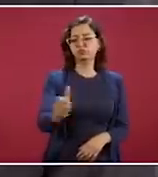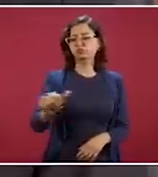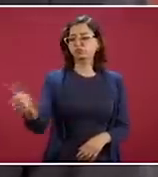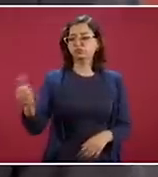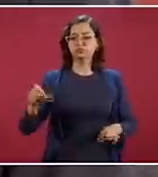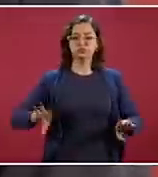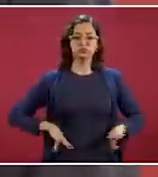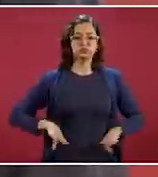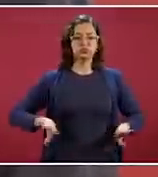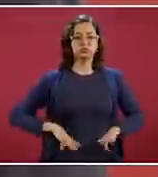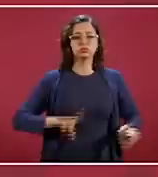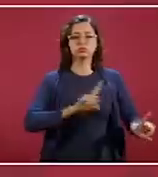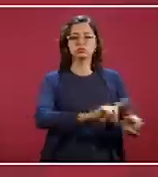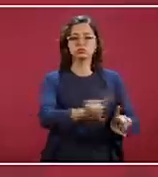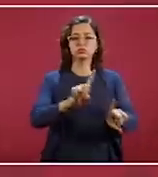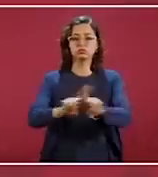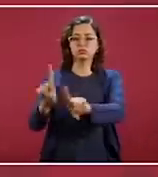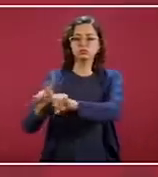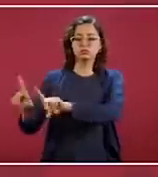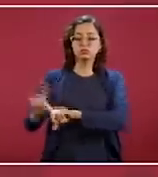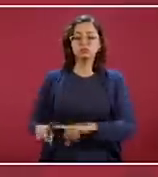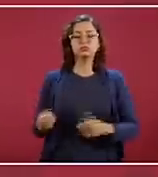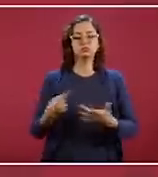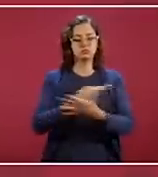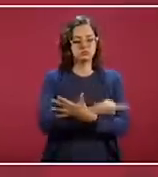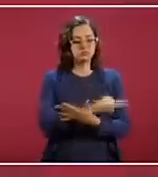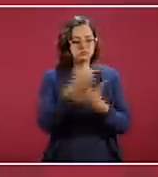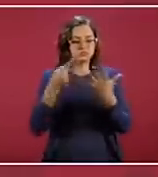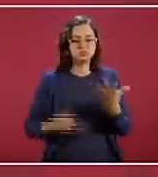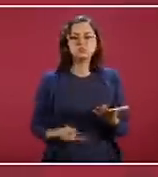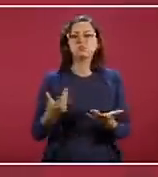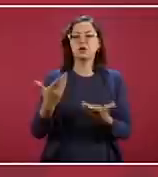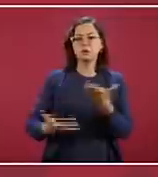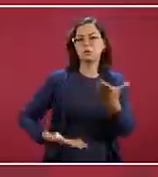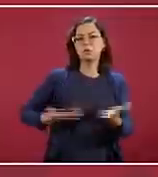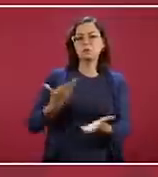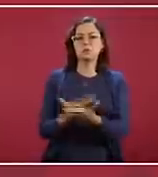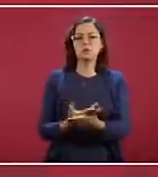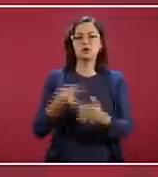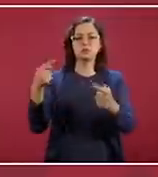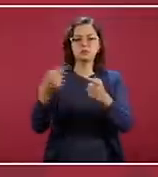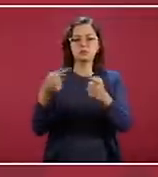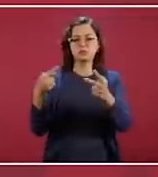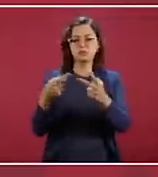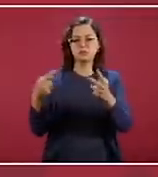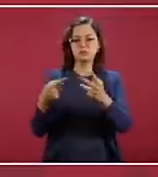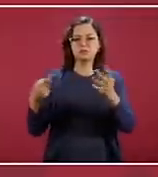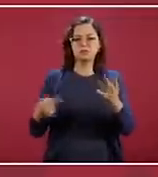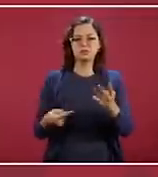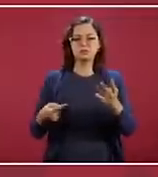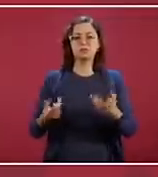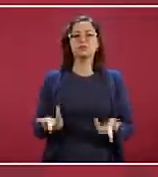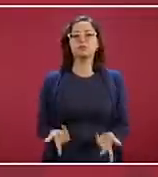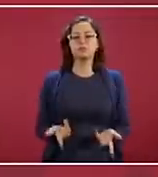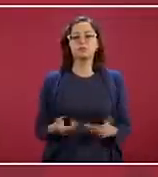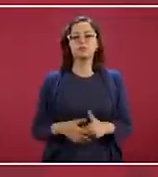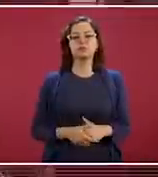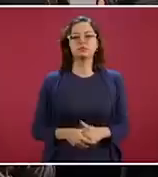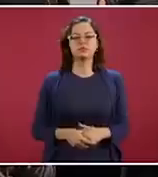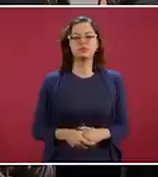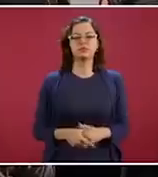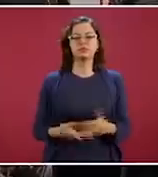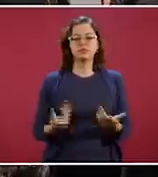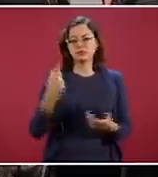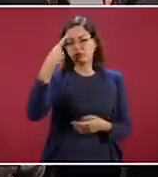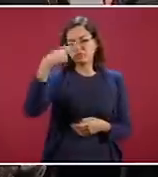factores o otros requisitos, vamos a decir, ¿no? El que